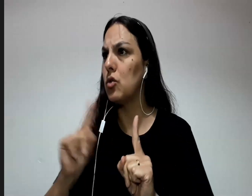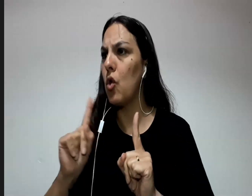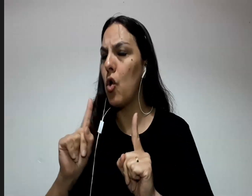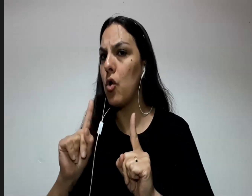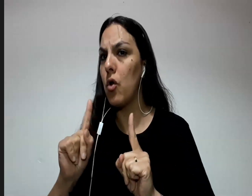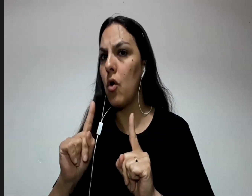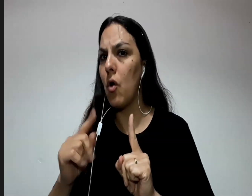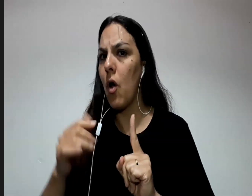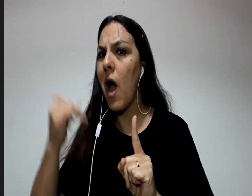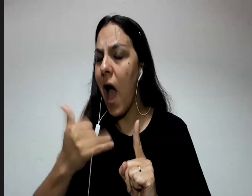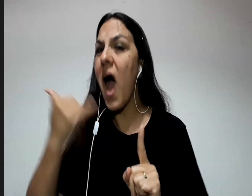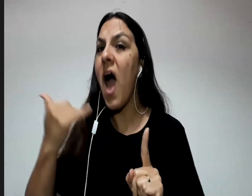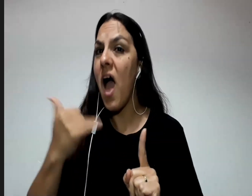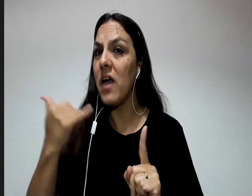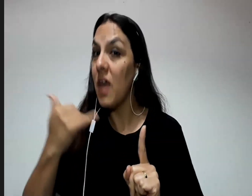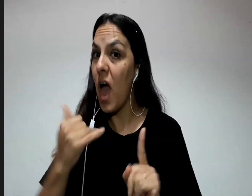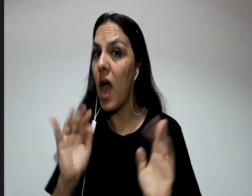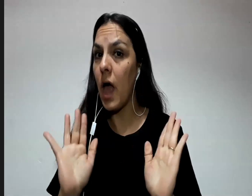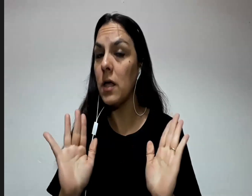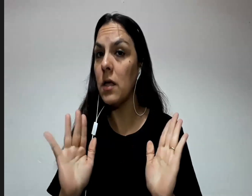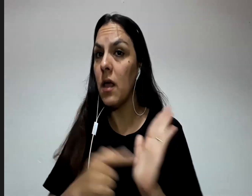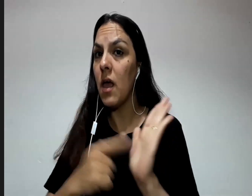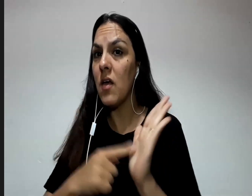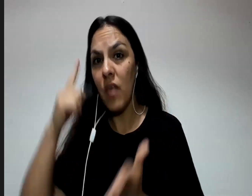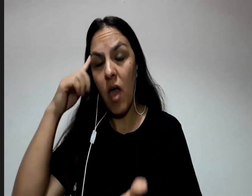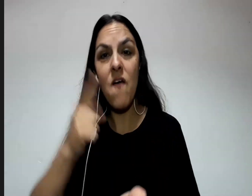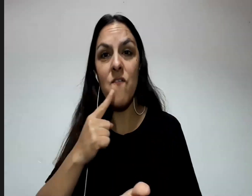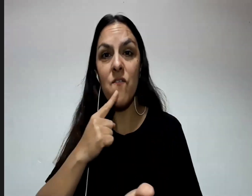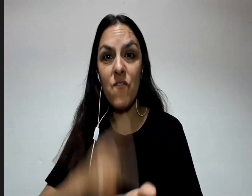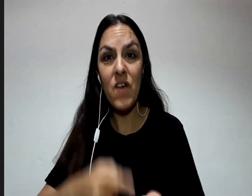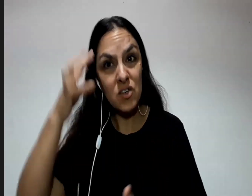existe, es el fallo que acabo de mencionar.